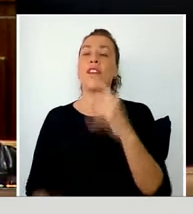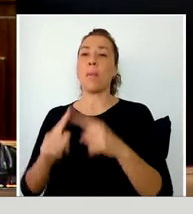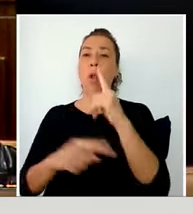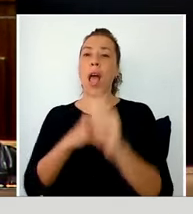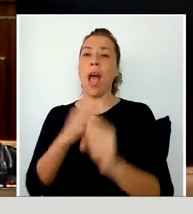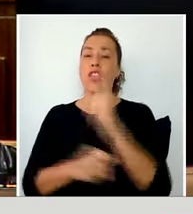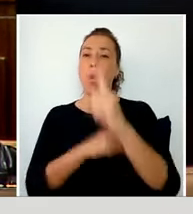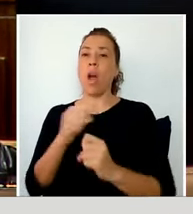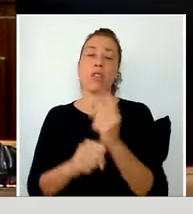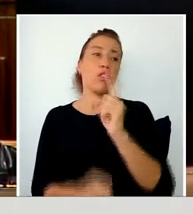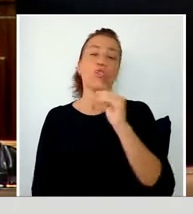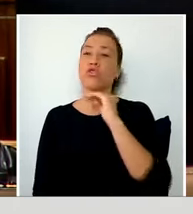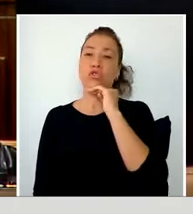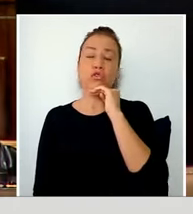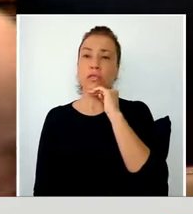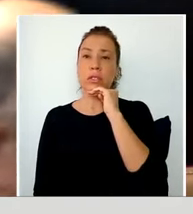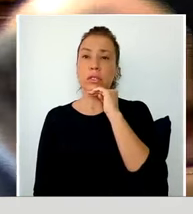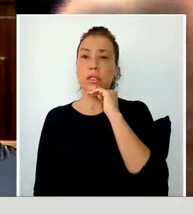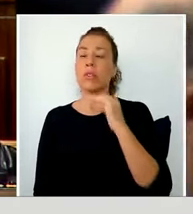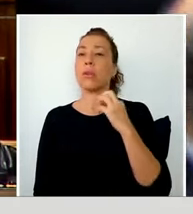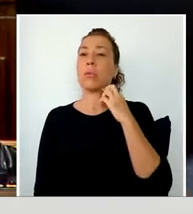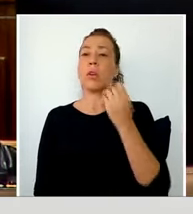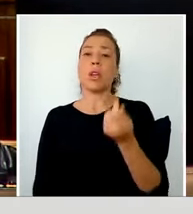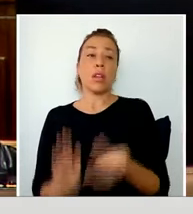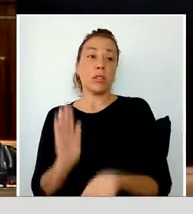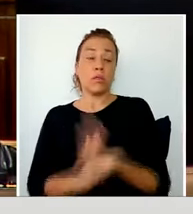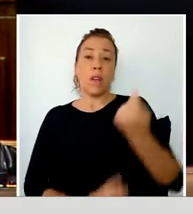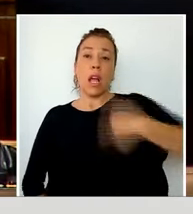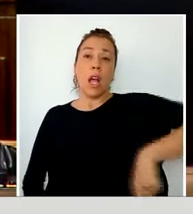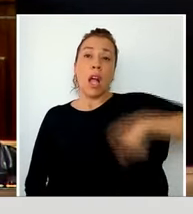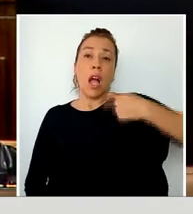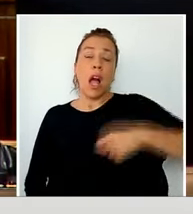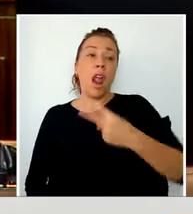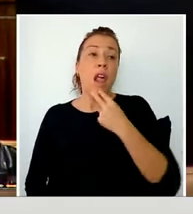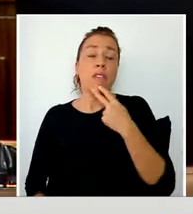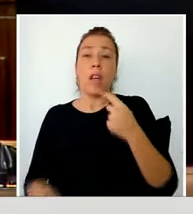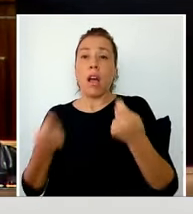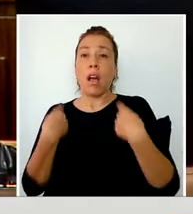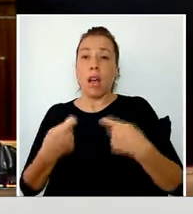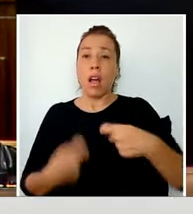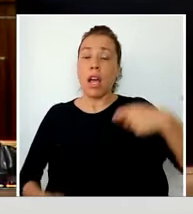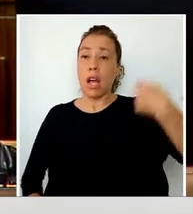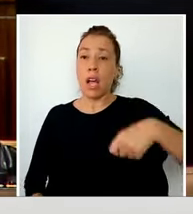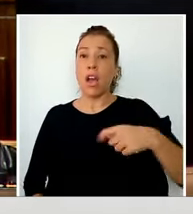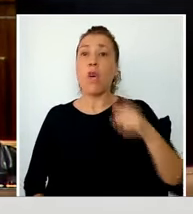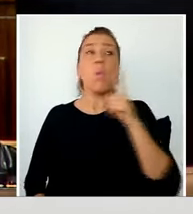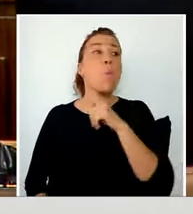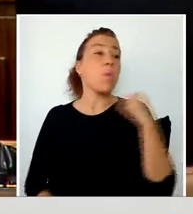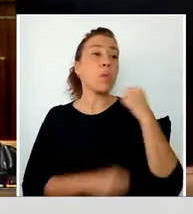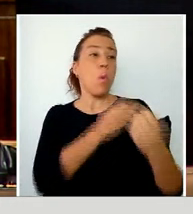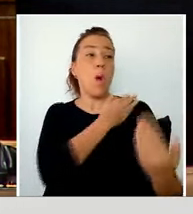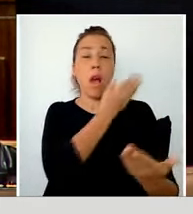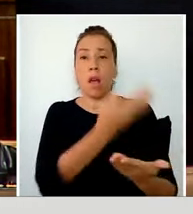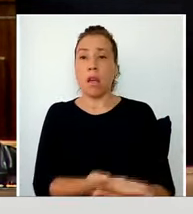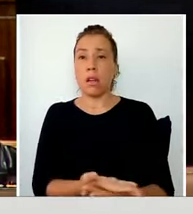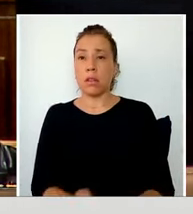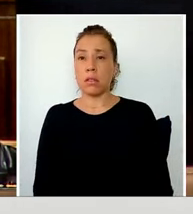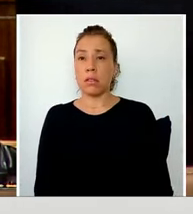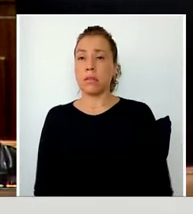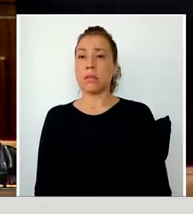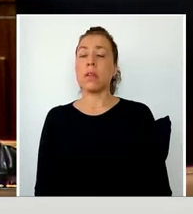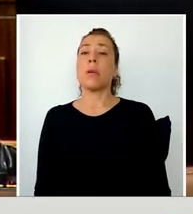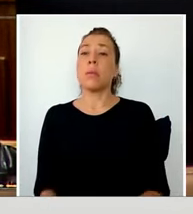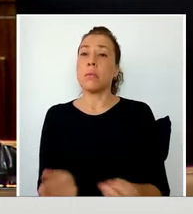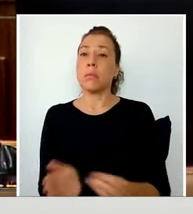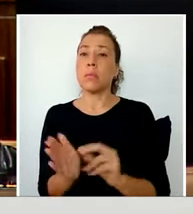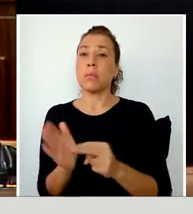insuficiente teniendo en cuenta el aumento del costo de vida que ha evidenciado durante el último tiempo estos acentúa aún más en el caso